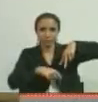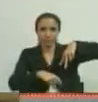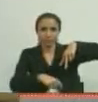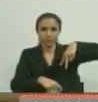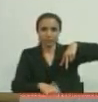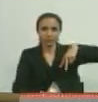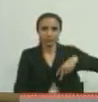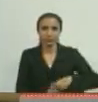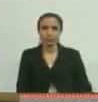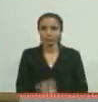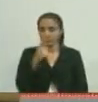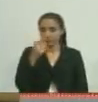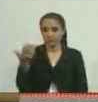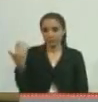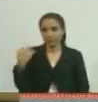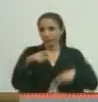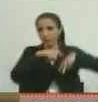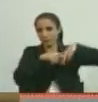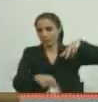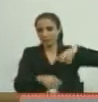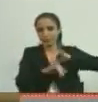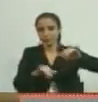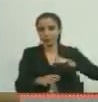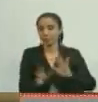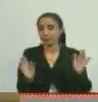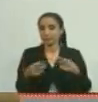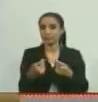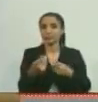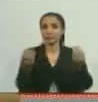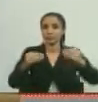ya se los bajó hace rato. Está pagando por cuota.